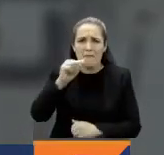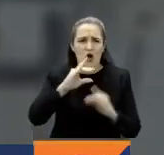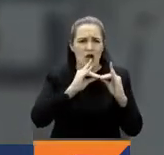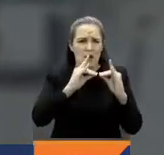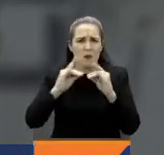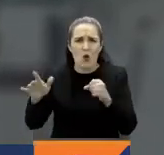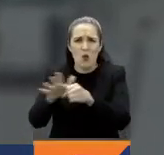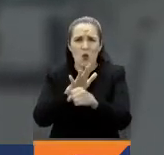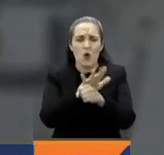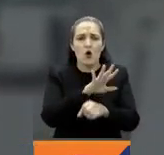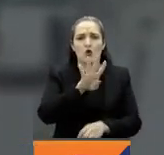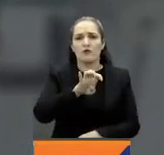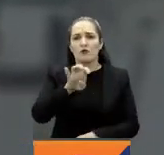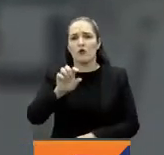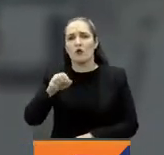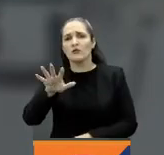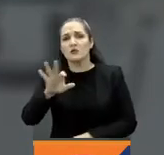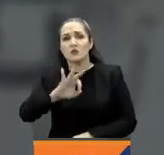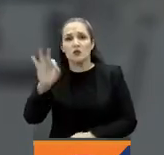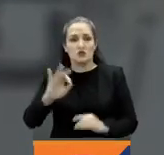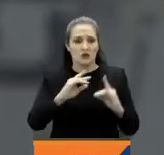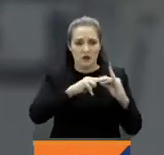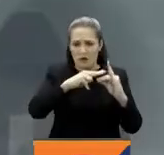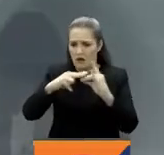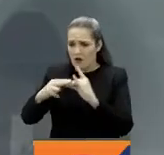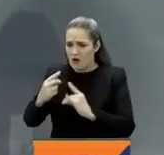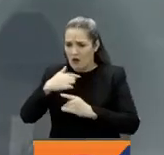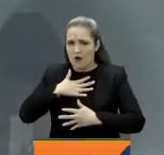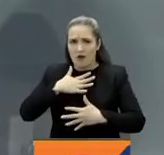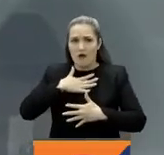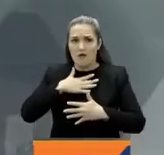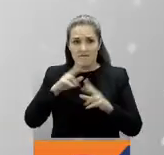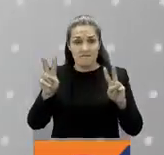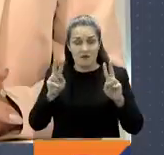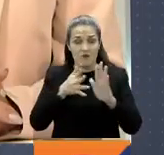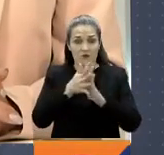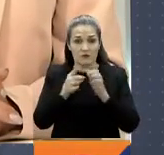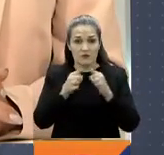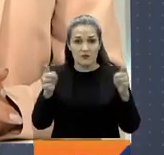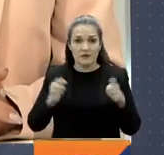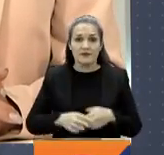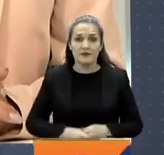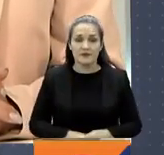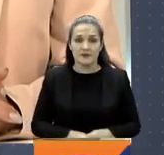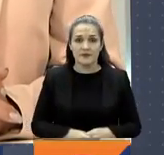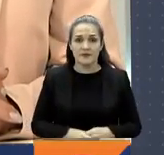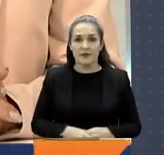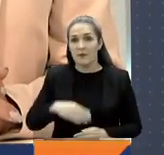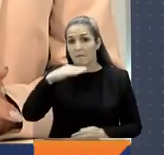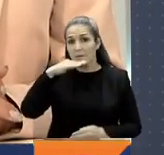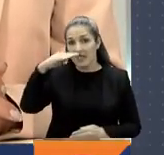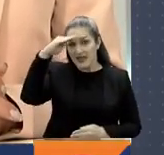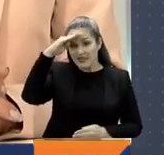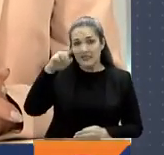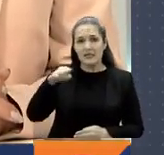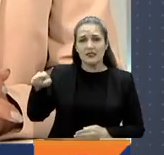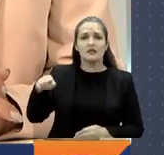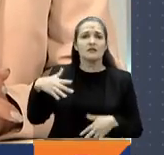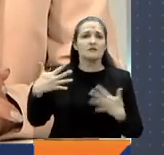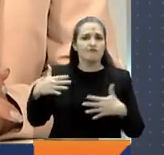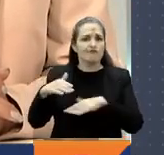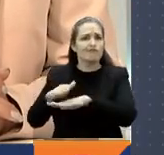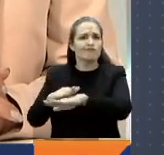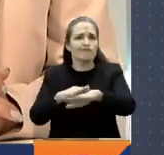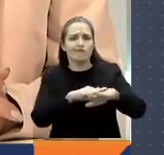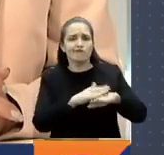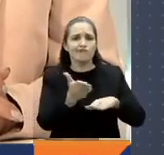UCI está en 99,5%. Tenemos información en directo. En Medellín refuerzan el llamado a la vacunación.